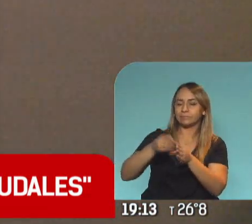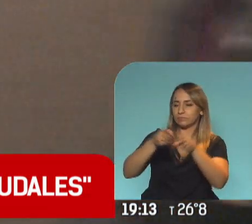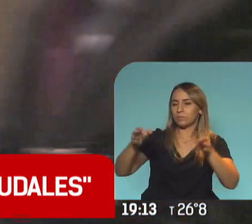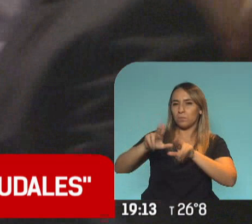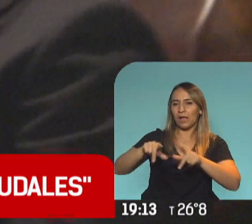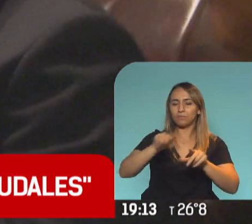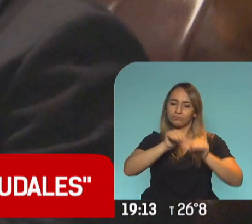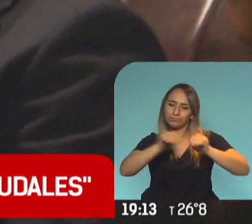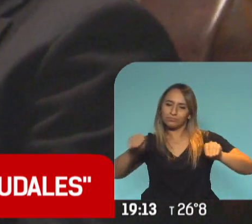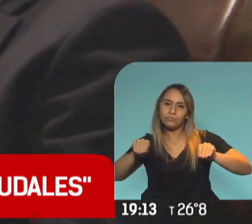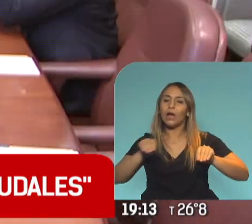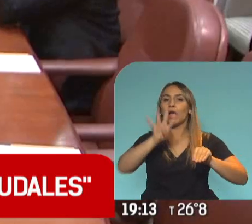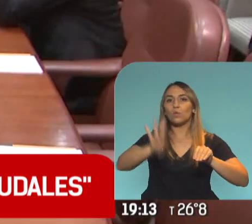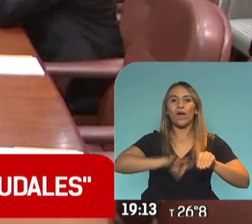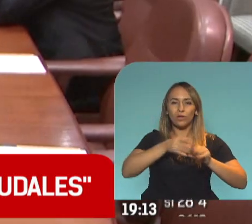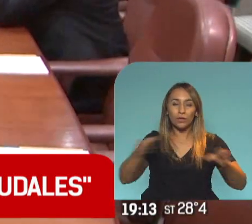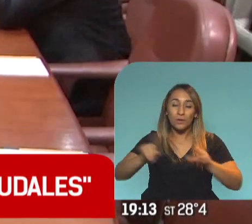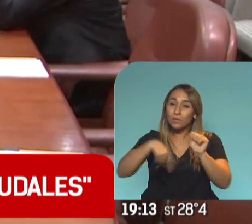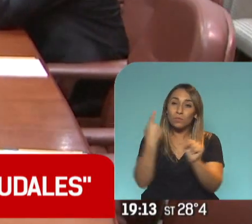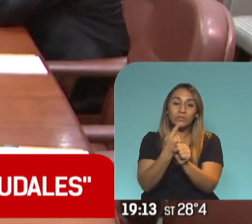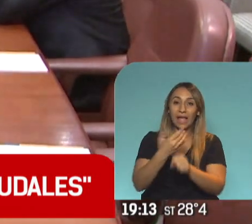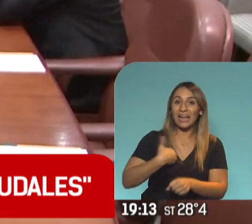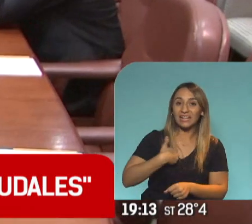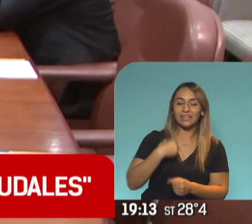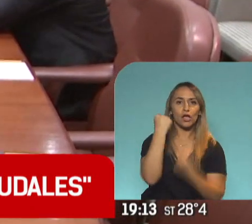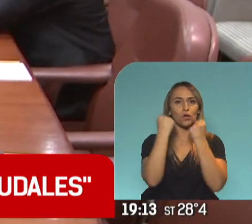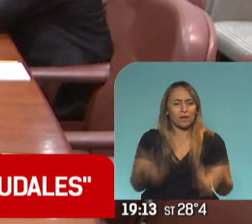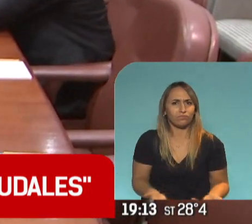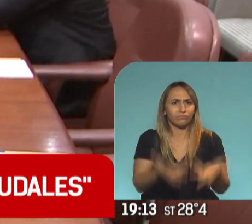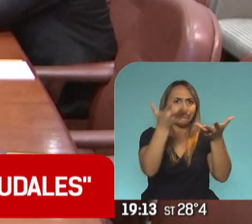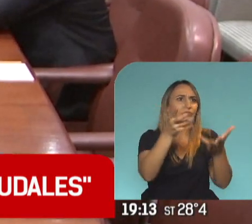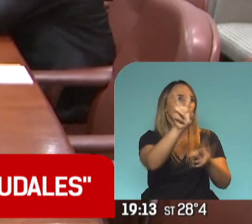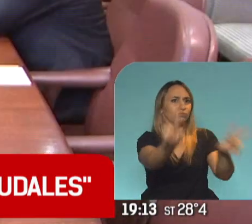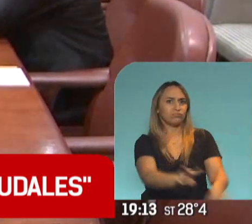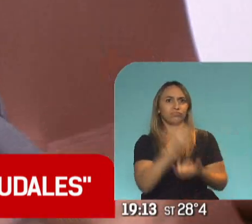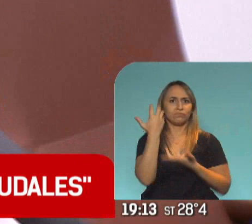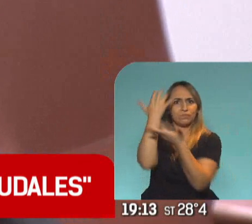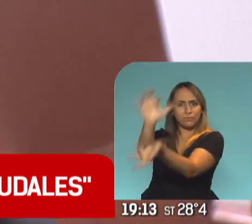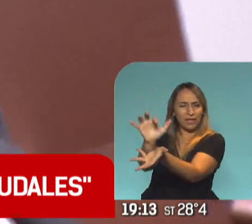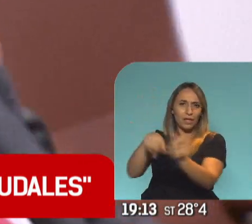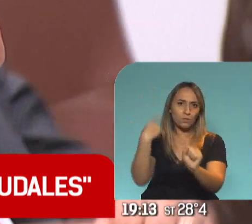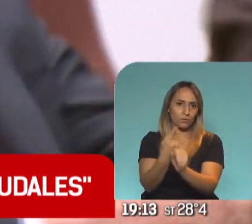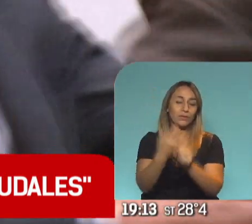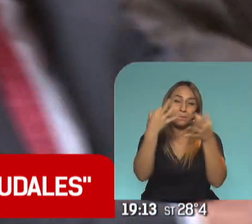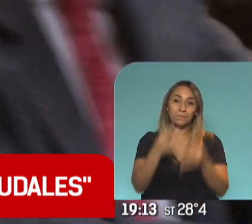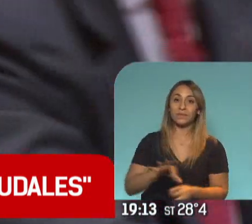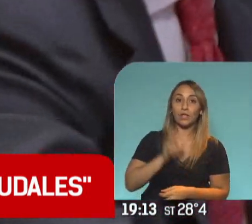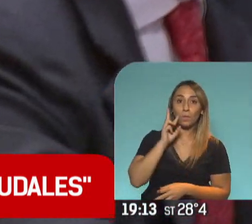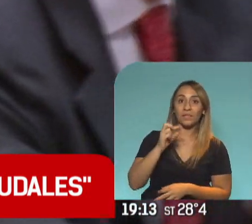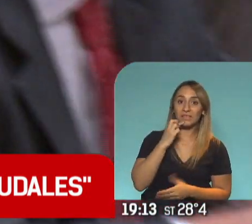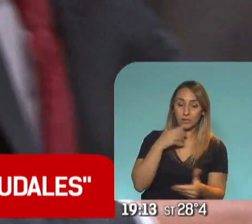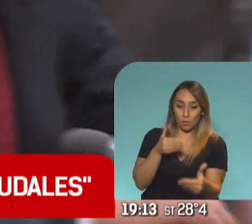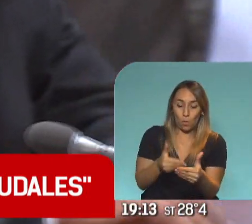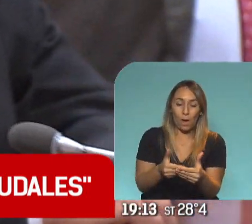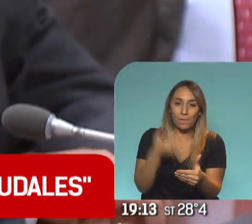que la Argentina crezca en 4 años lo que tenía que crecer para afrontar esa cantidad de dinero. Y ya en 2019, ya finalizando el gobierno de Mauricio Macri,